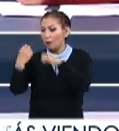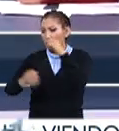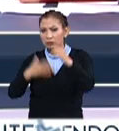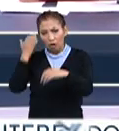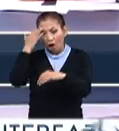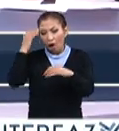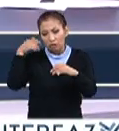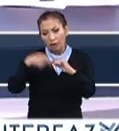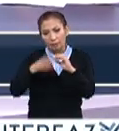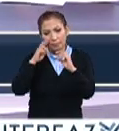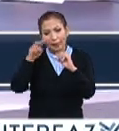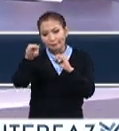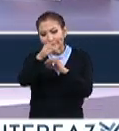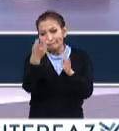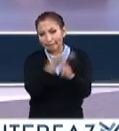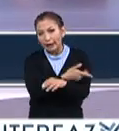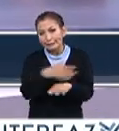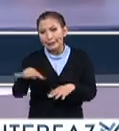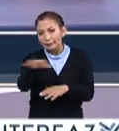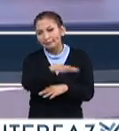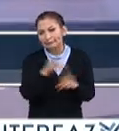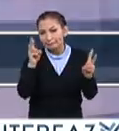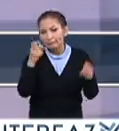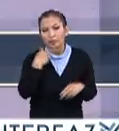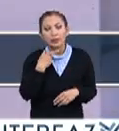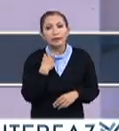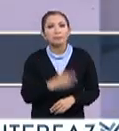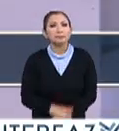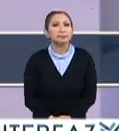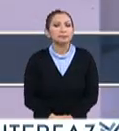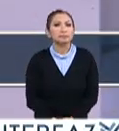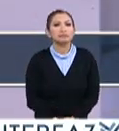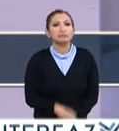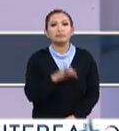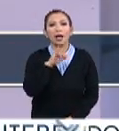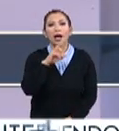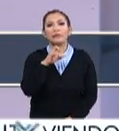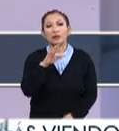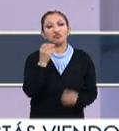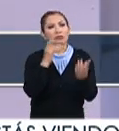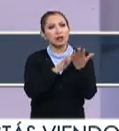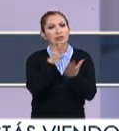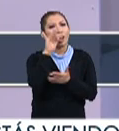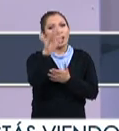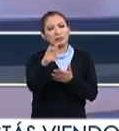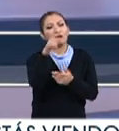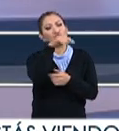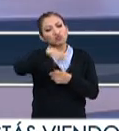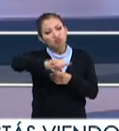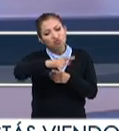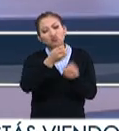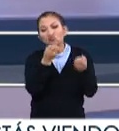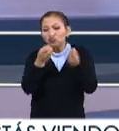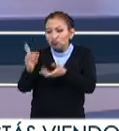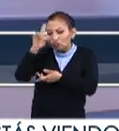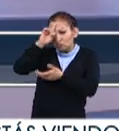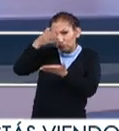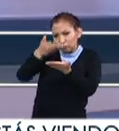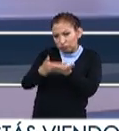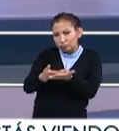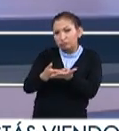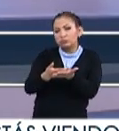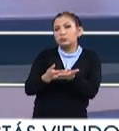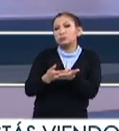Entonces ve muy bien las cosas, cómo van en materia política. Pues Javier, te agradecemos muchísimo que nos hayas traído esta recomendación en